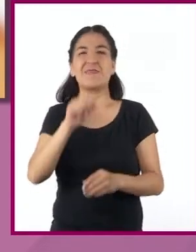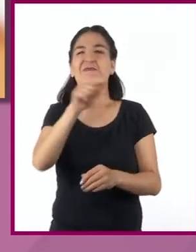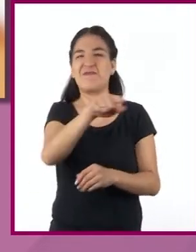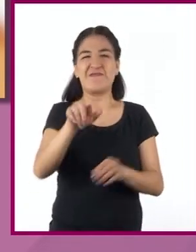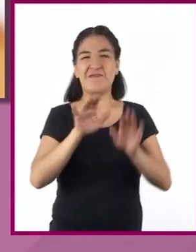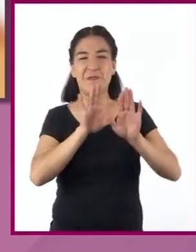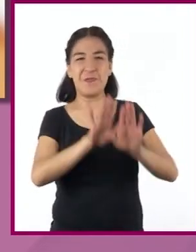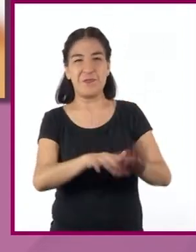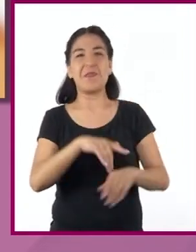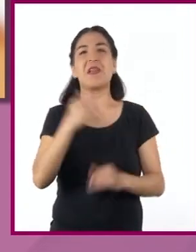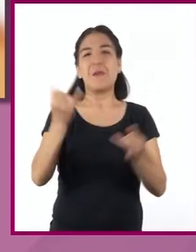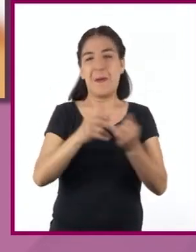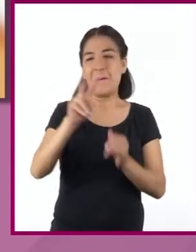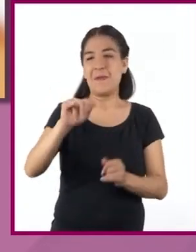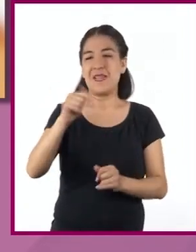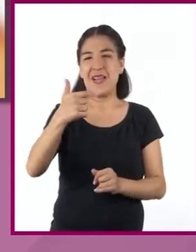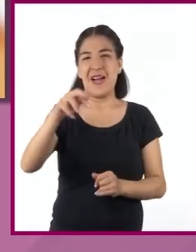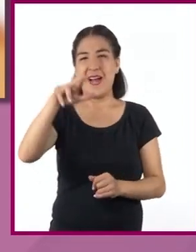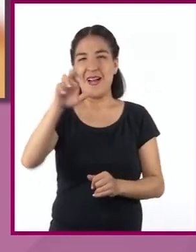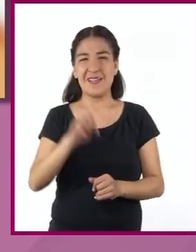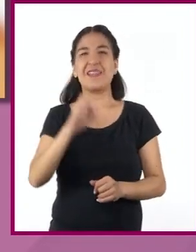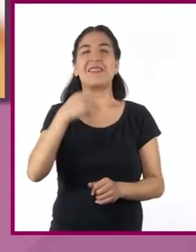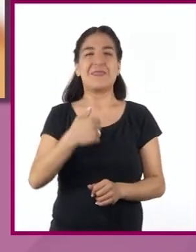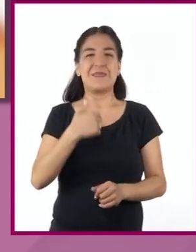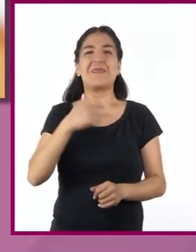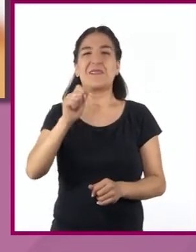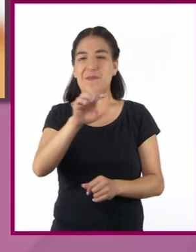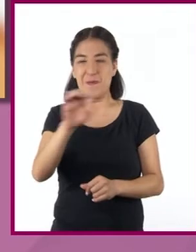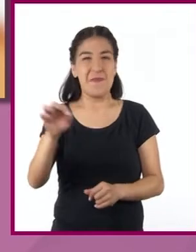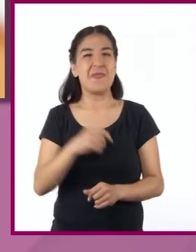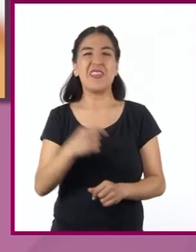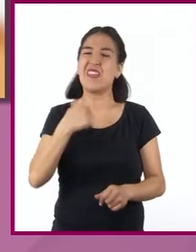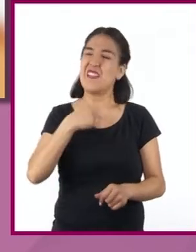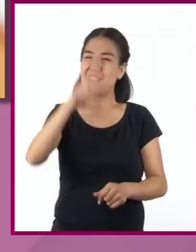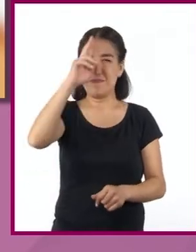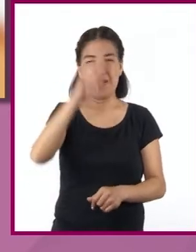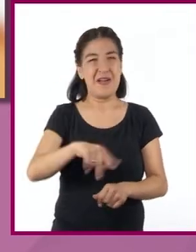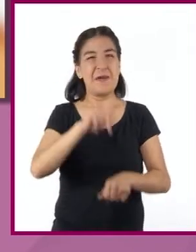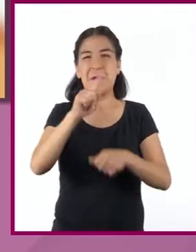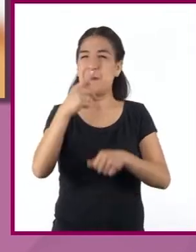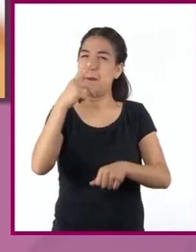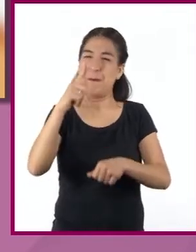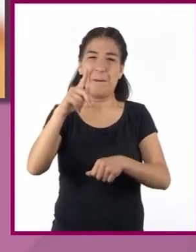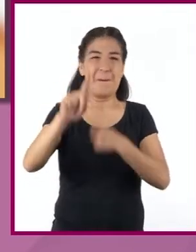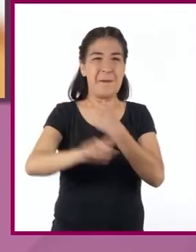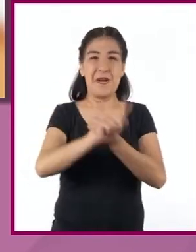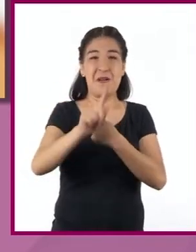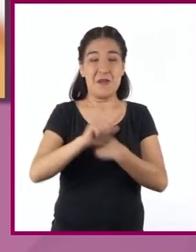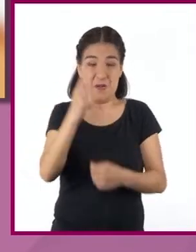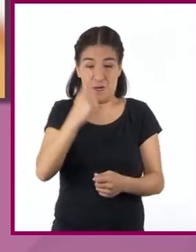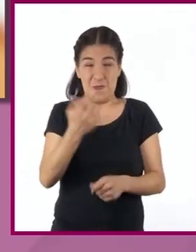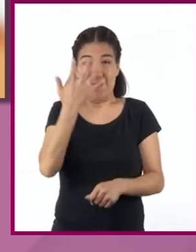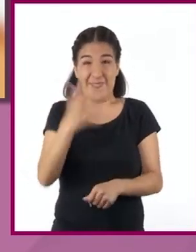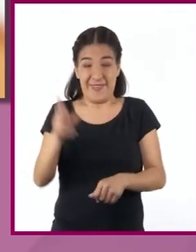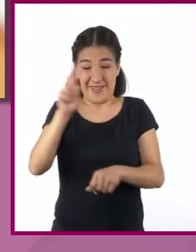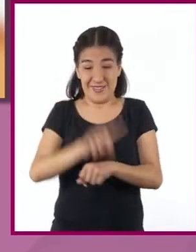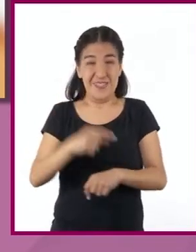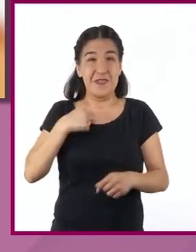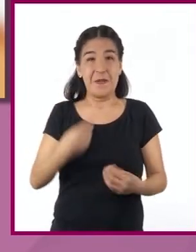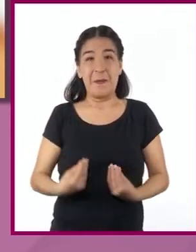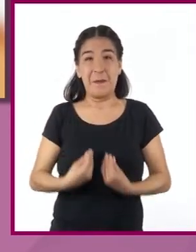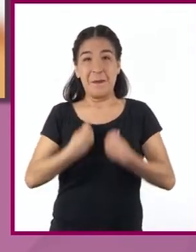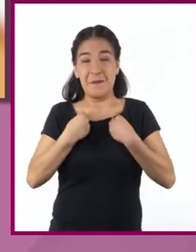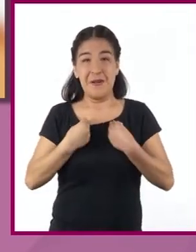veces dejan en las cocinas. Tengo un terrible problema. Vivo solo 10 días y en esos días yo solo pienso